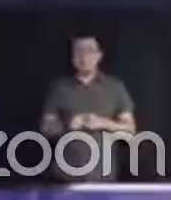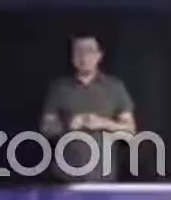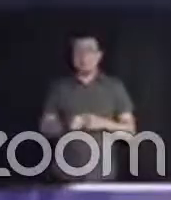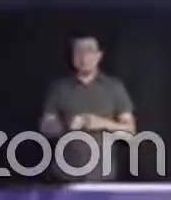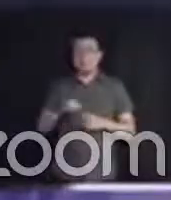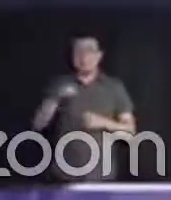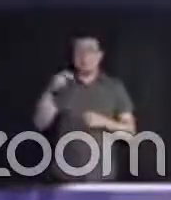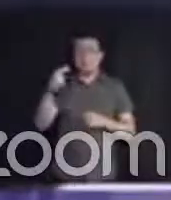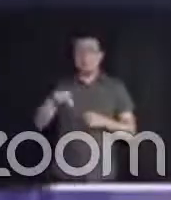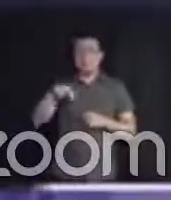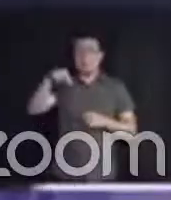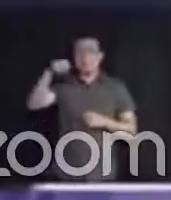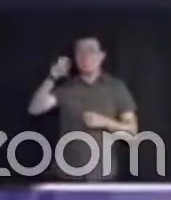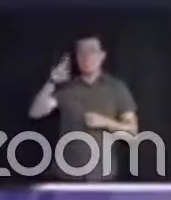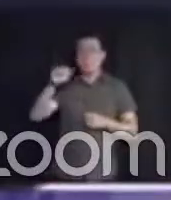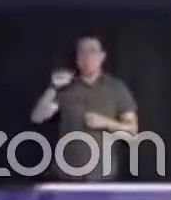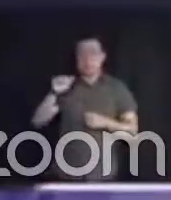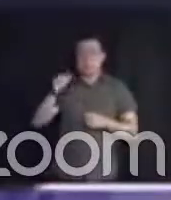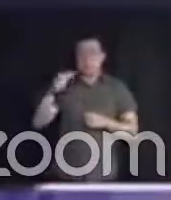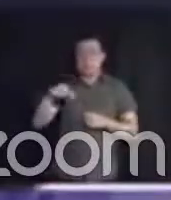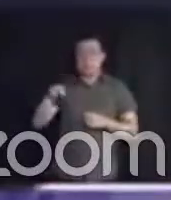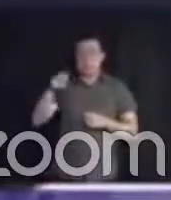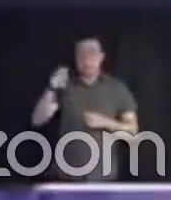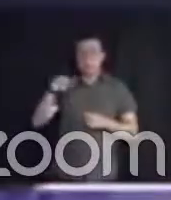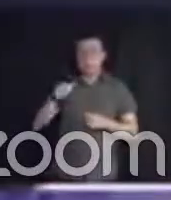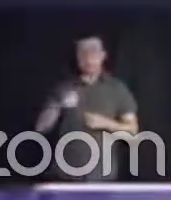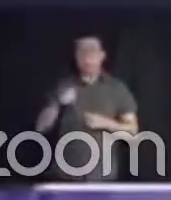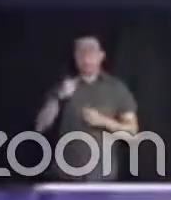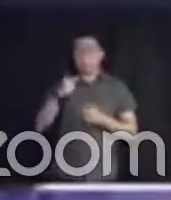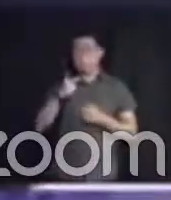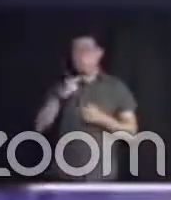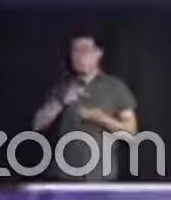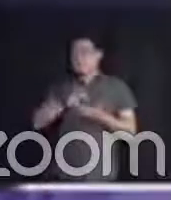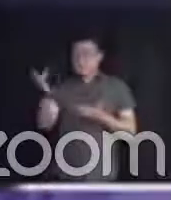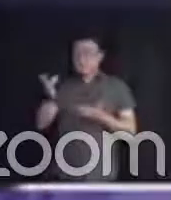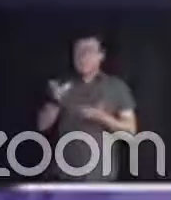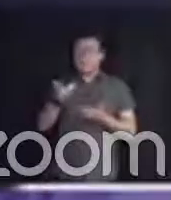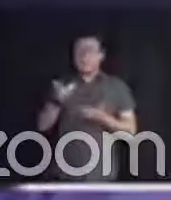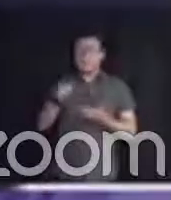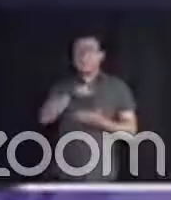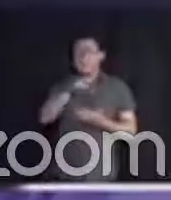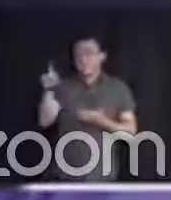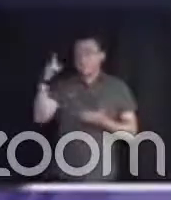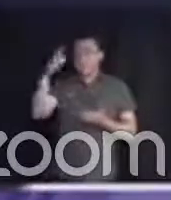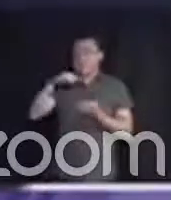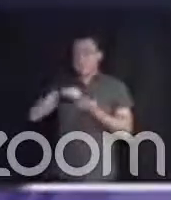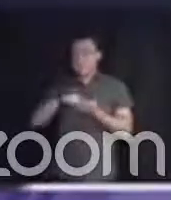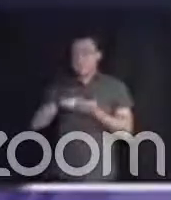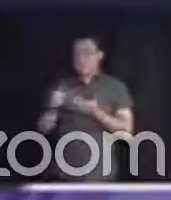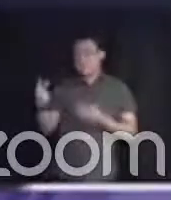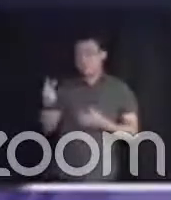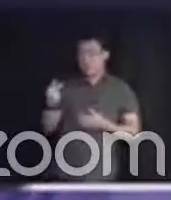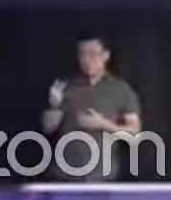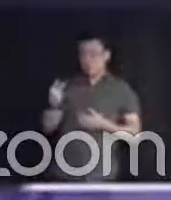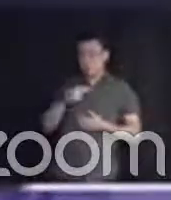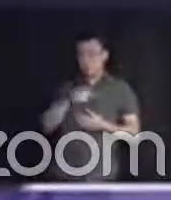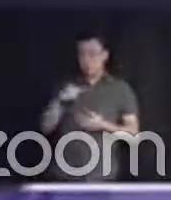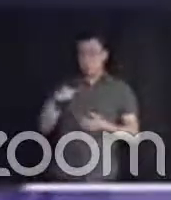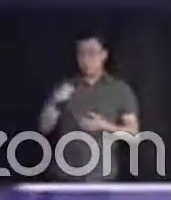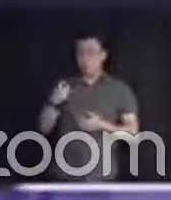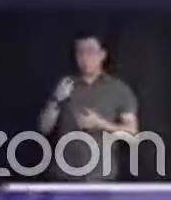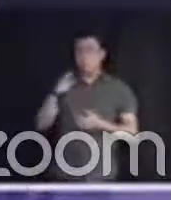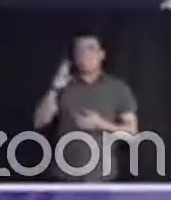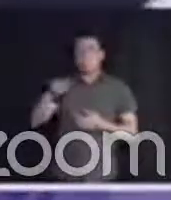Pues sí, mi nombre es Nora. Gracias a todos los que han creído en nosotros. Y como lo dijo mi esposo,